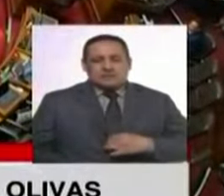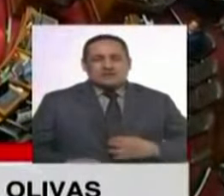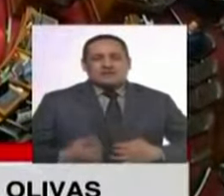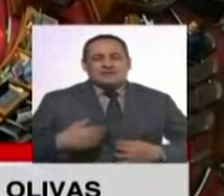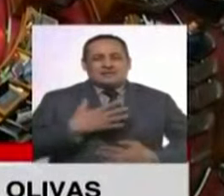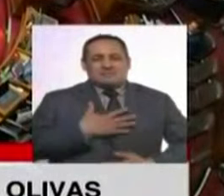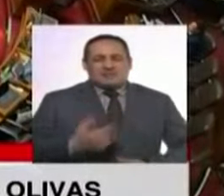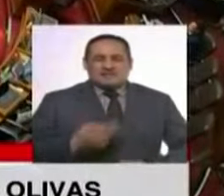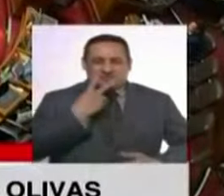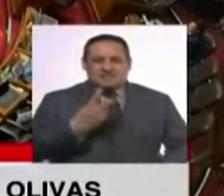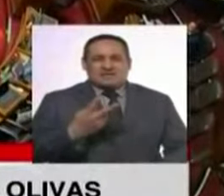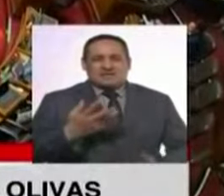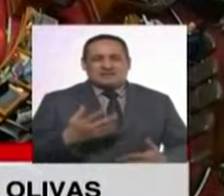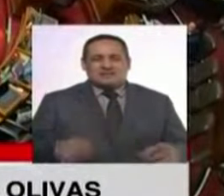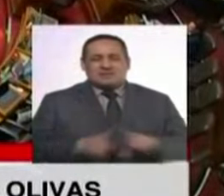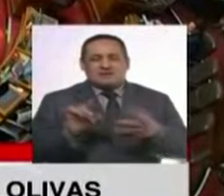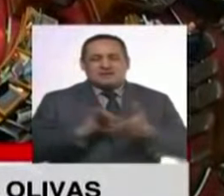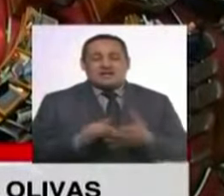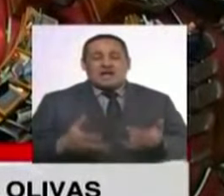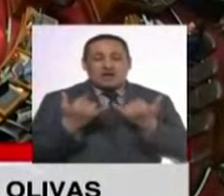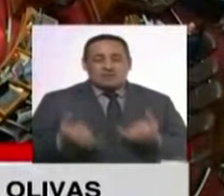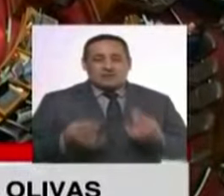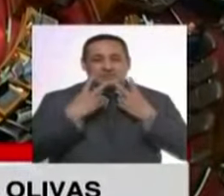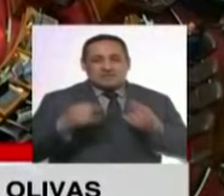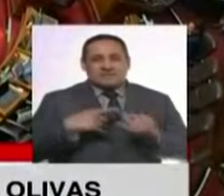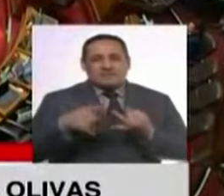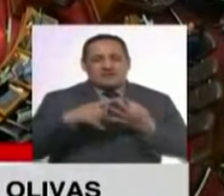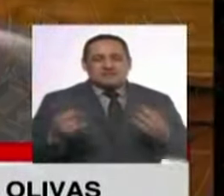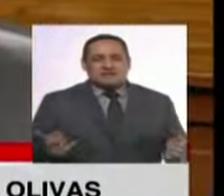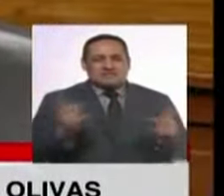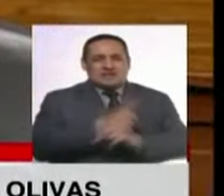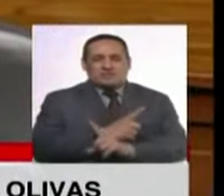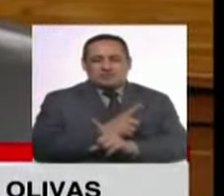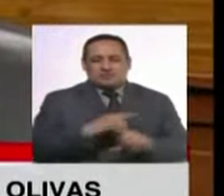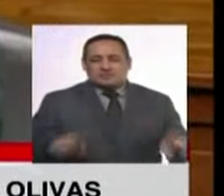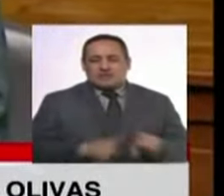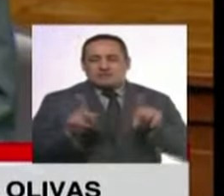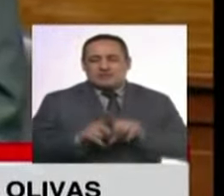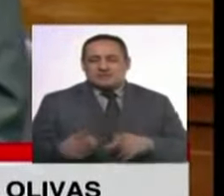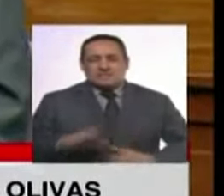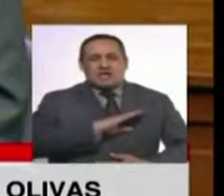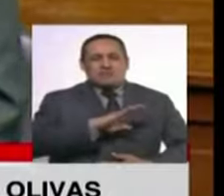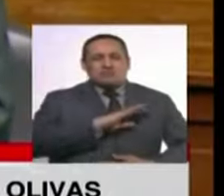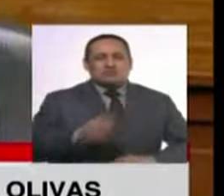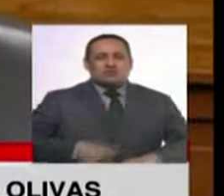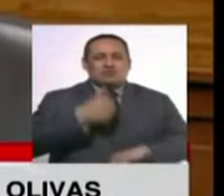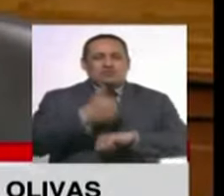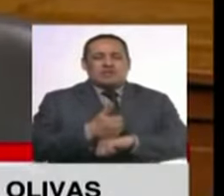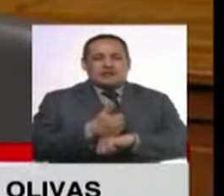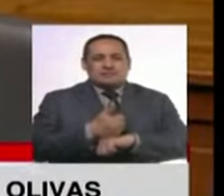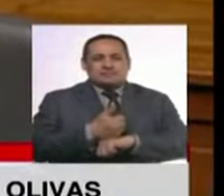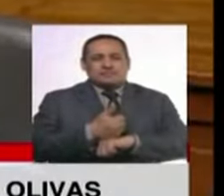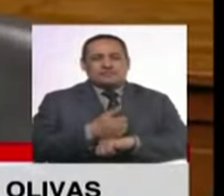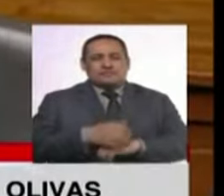pena me da escuchar que ahora cuando se hacen los cambios es abuso de autoridad